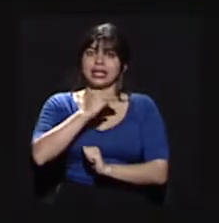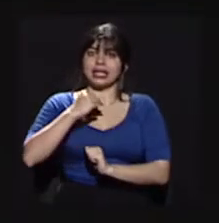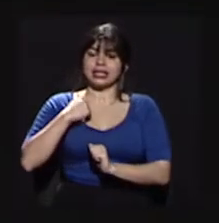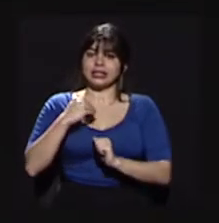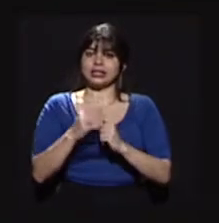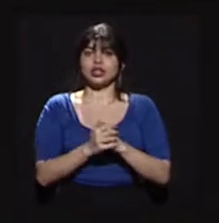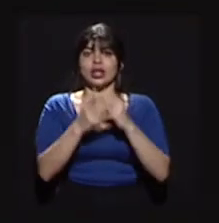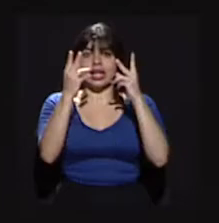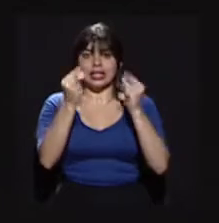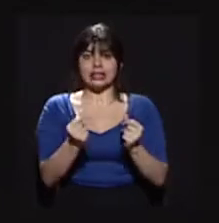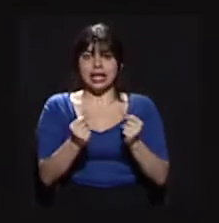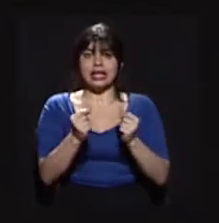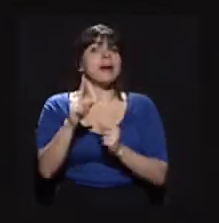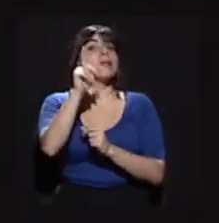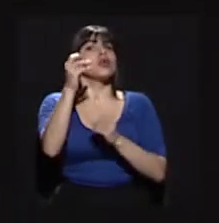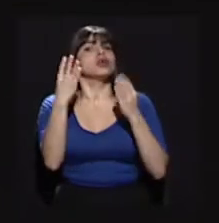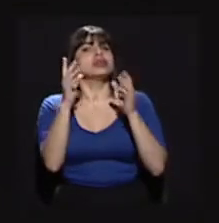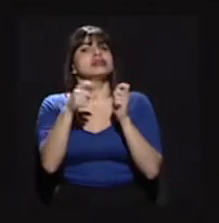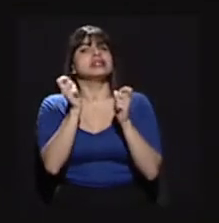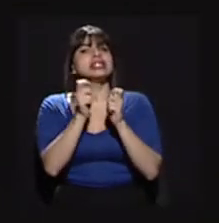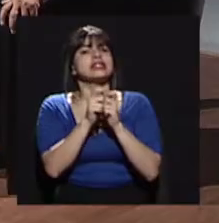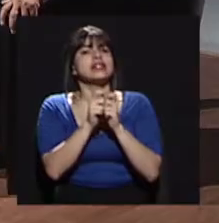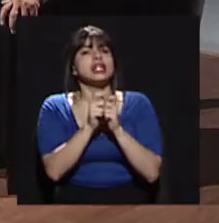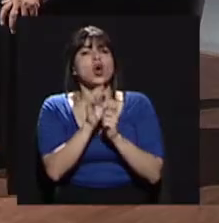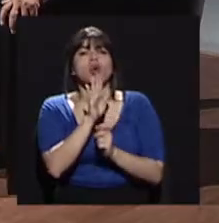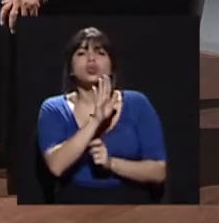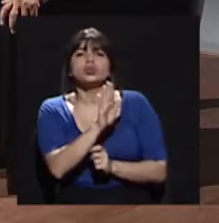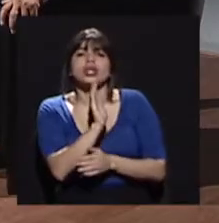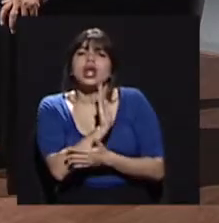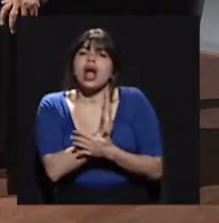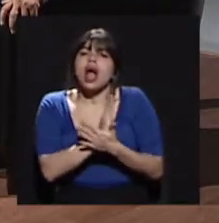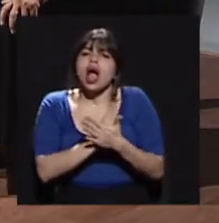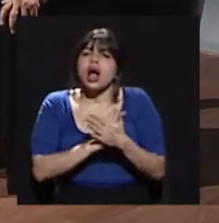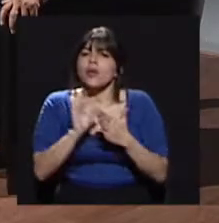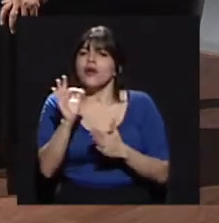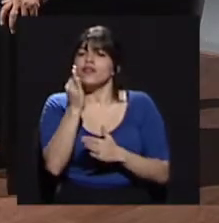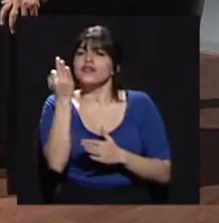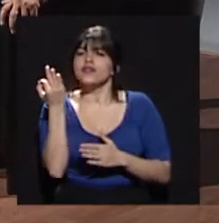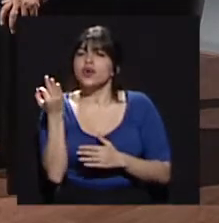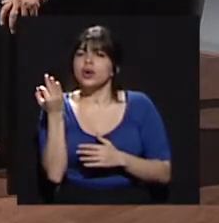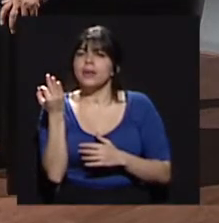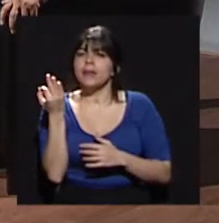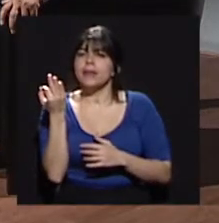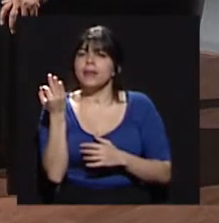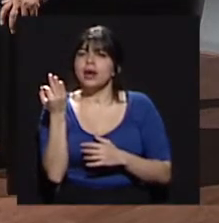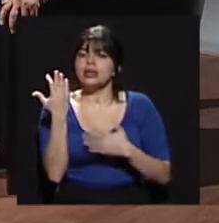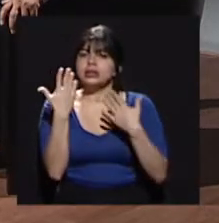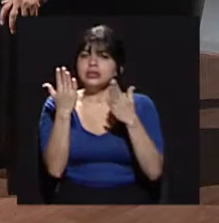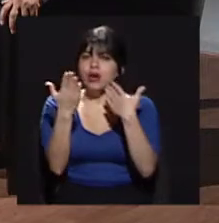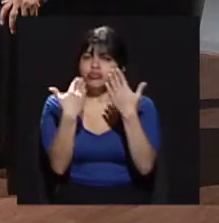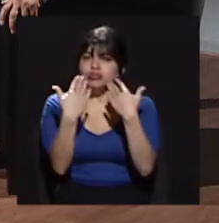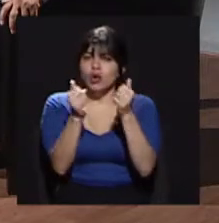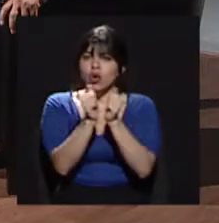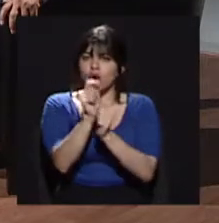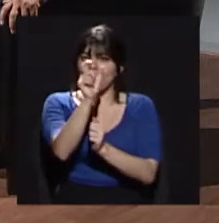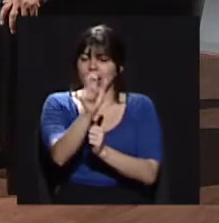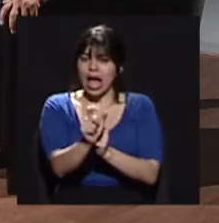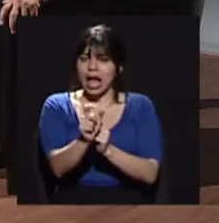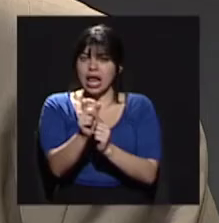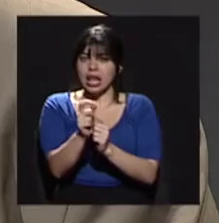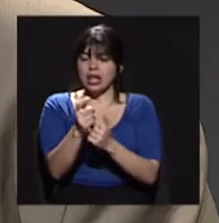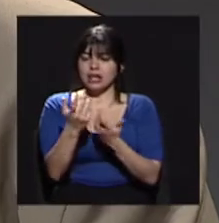y la productora muy concreta usted de alguna manera ha conversado con él directamente